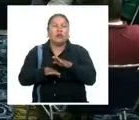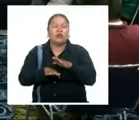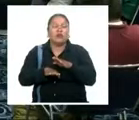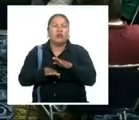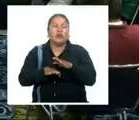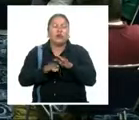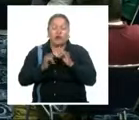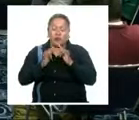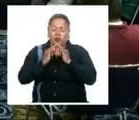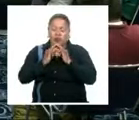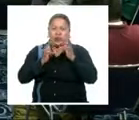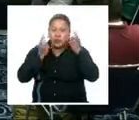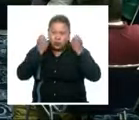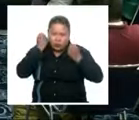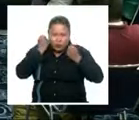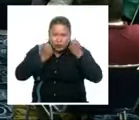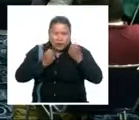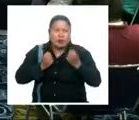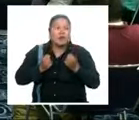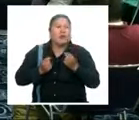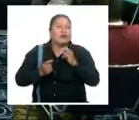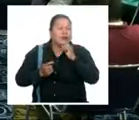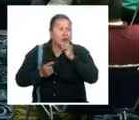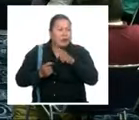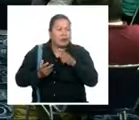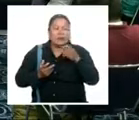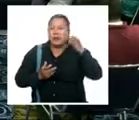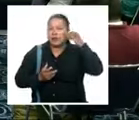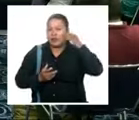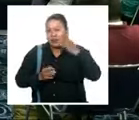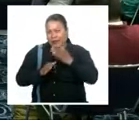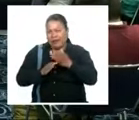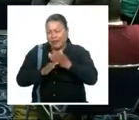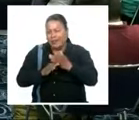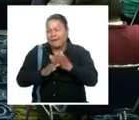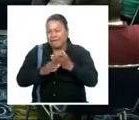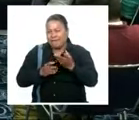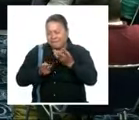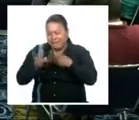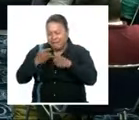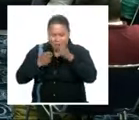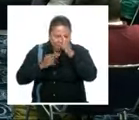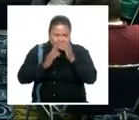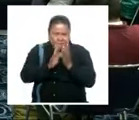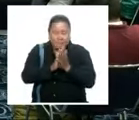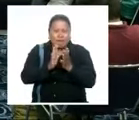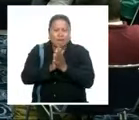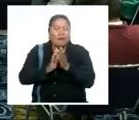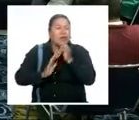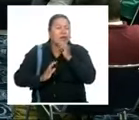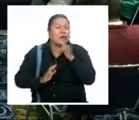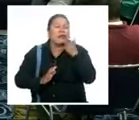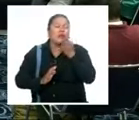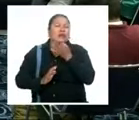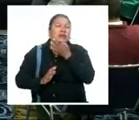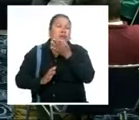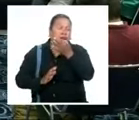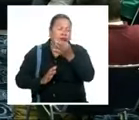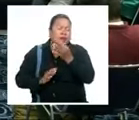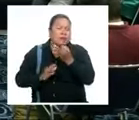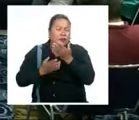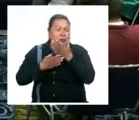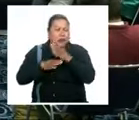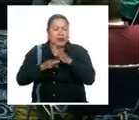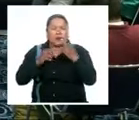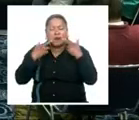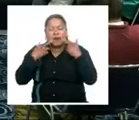al tianguis turístico y la presencia de Oaxaca. Por otro lado, quiero comentar con respecto a